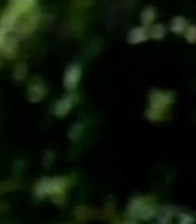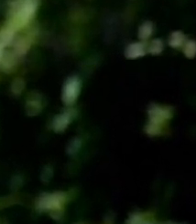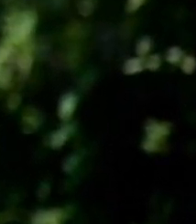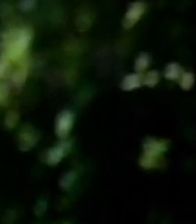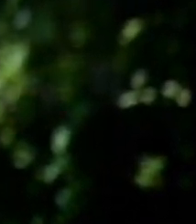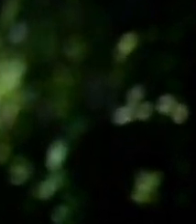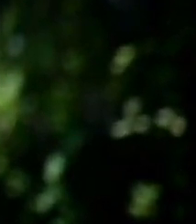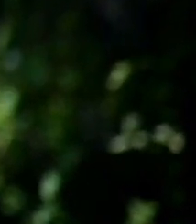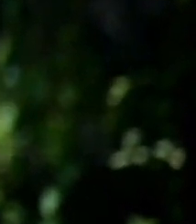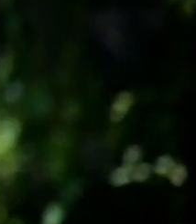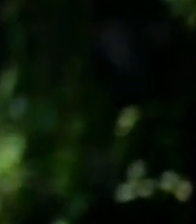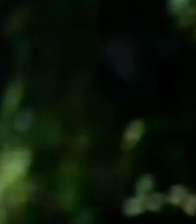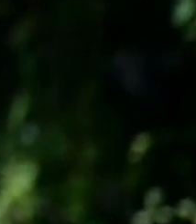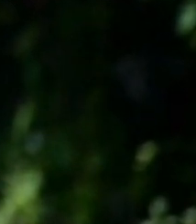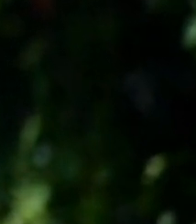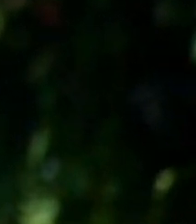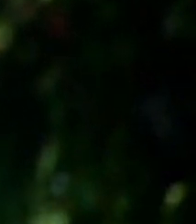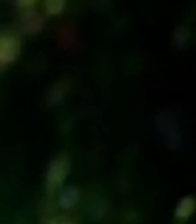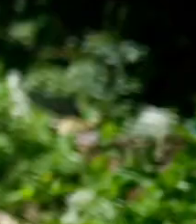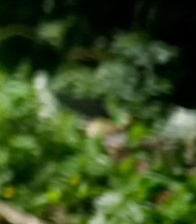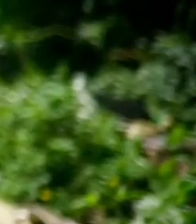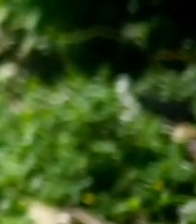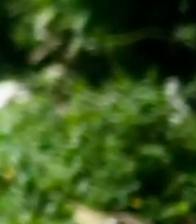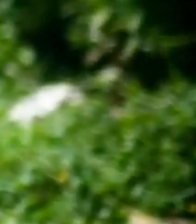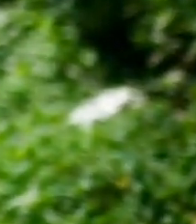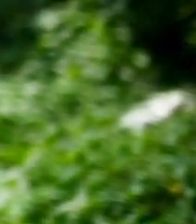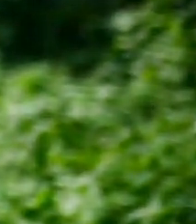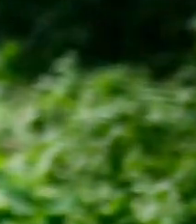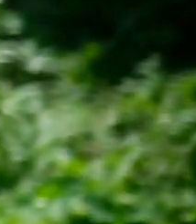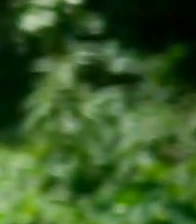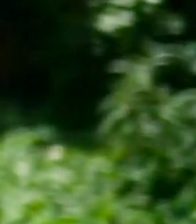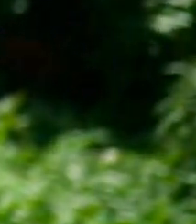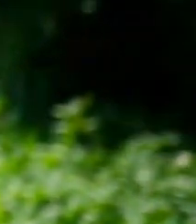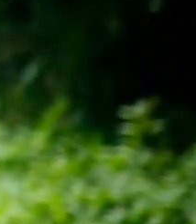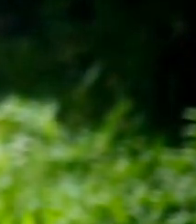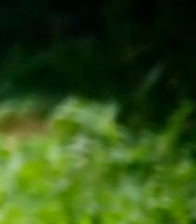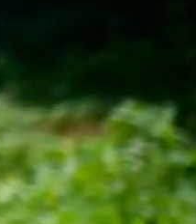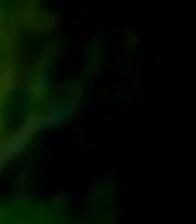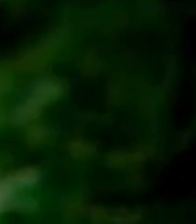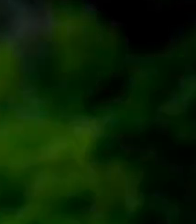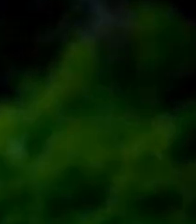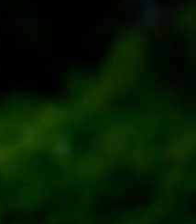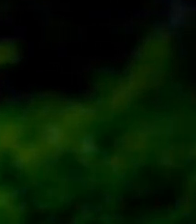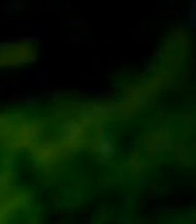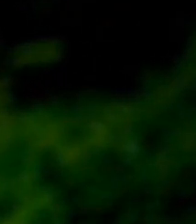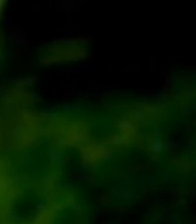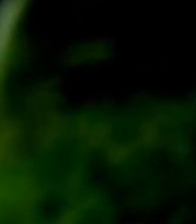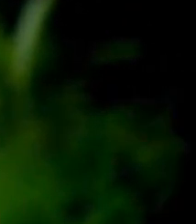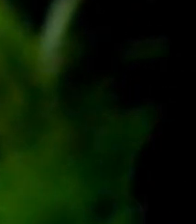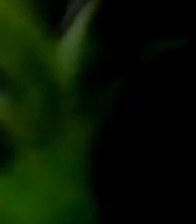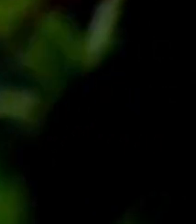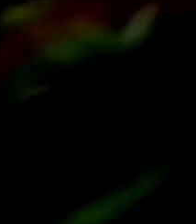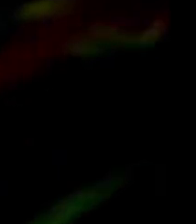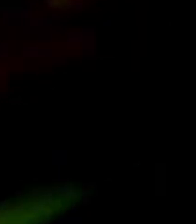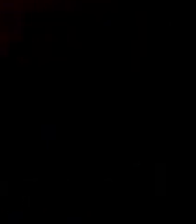Después que se lo bote, se le mete el diablo a esa mujer que quiere su Attraverso il Valle di Portobelo